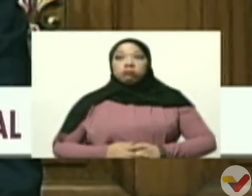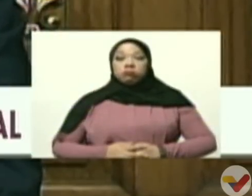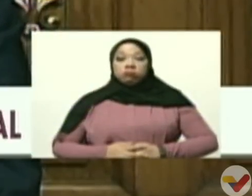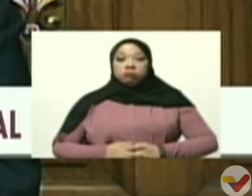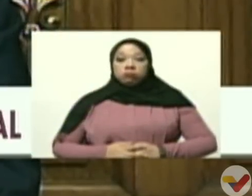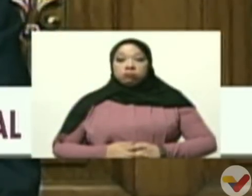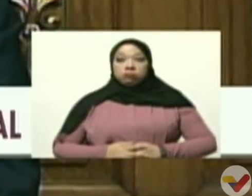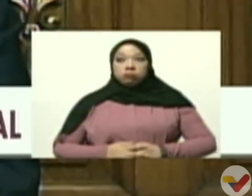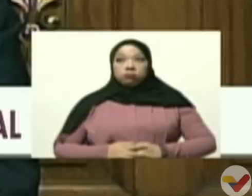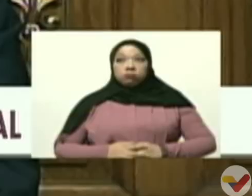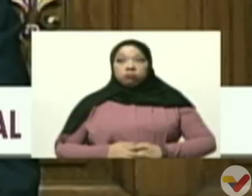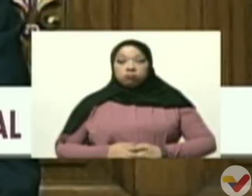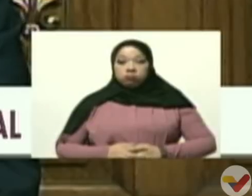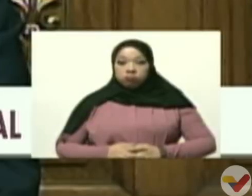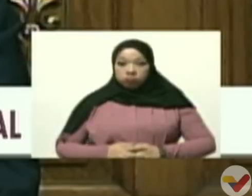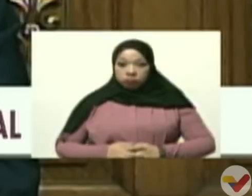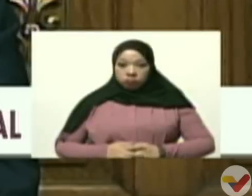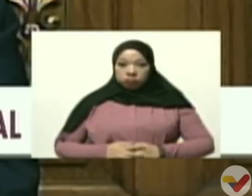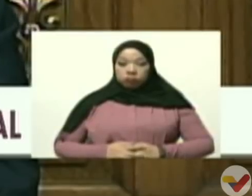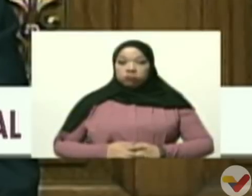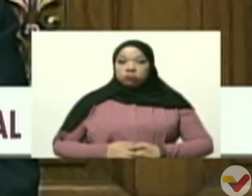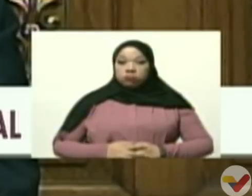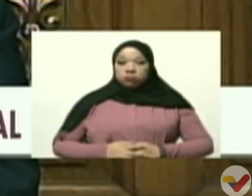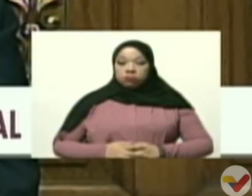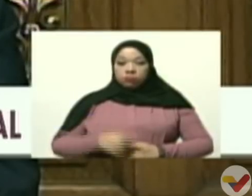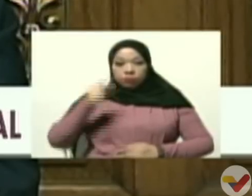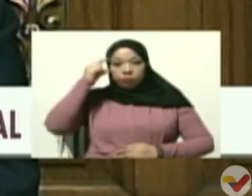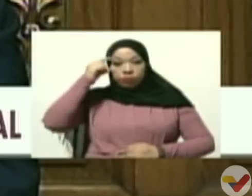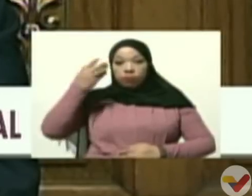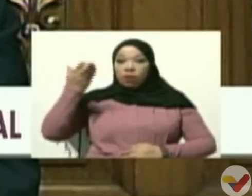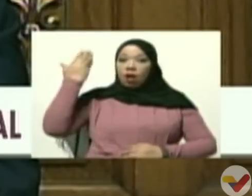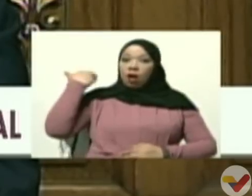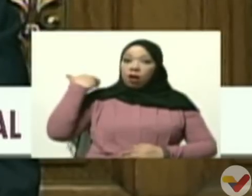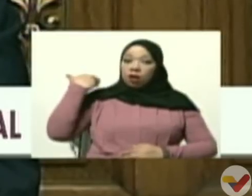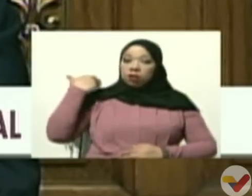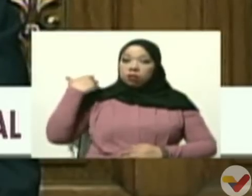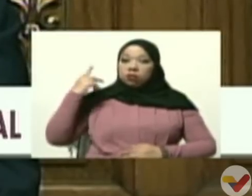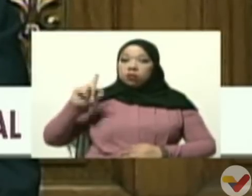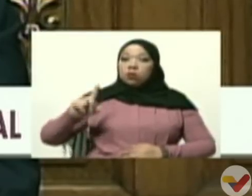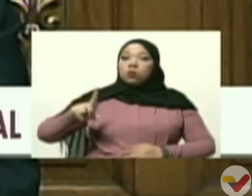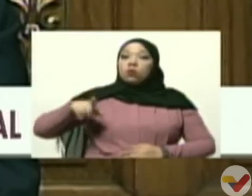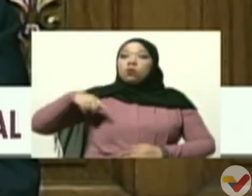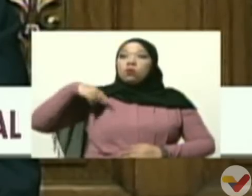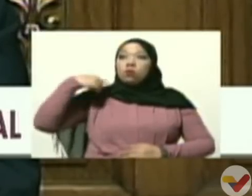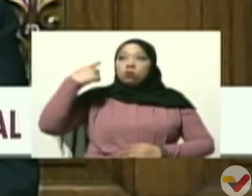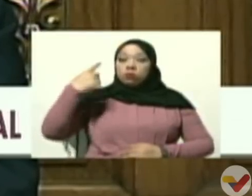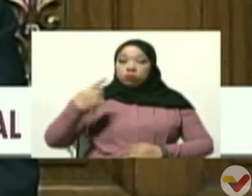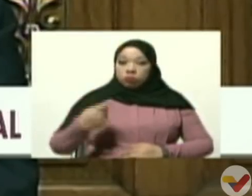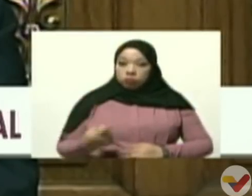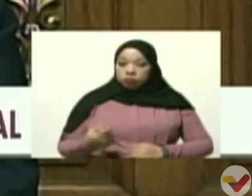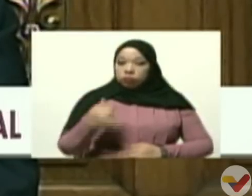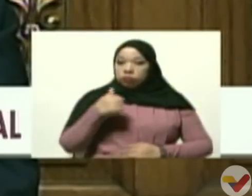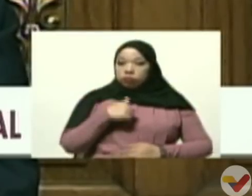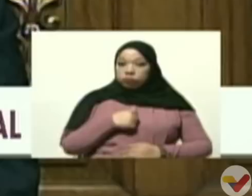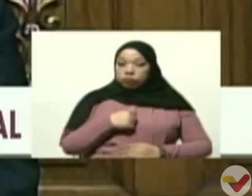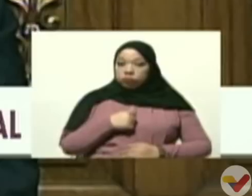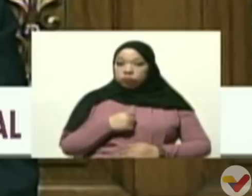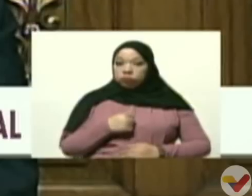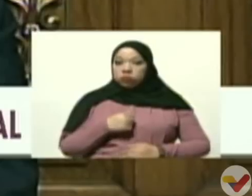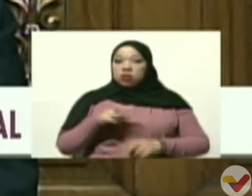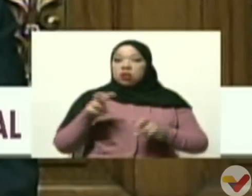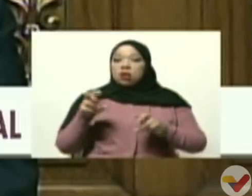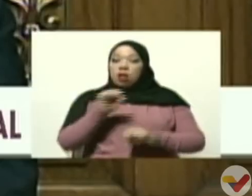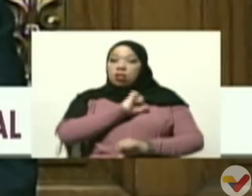El día voy a hacer una exposición de los hechos y luego voy a expresar mis